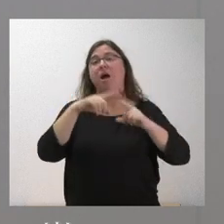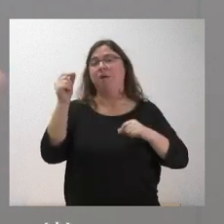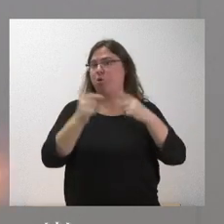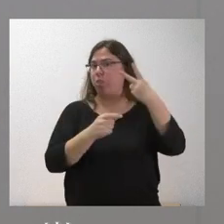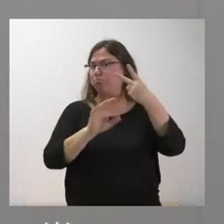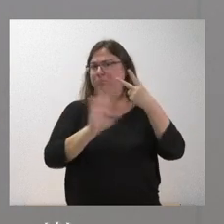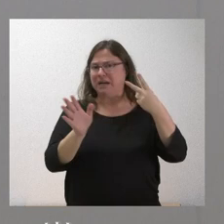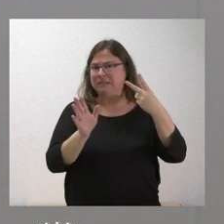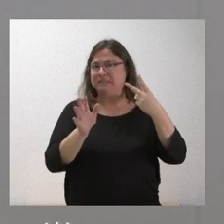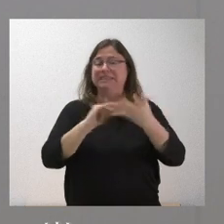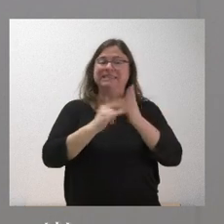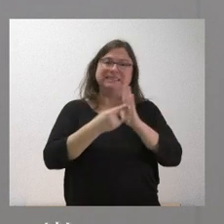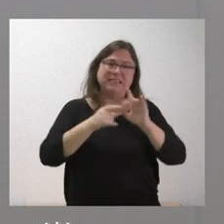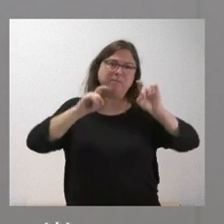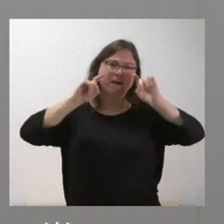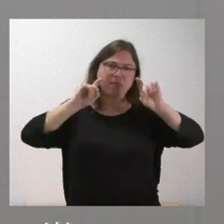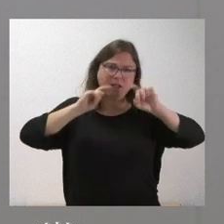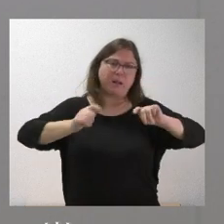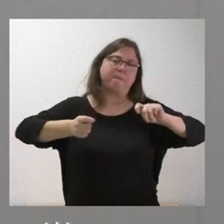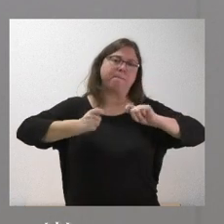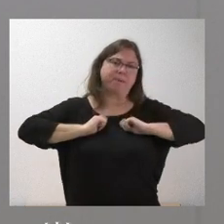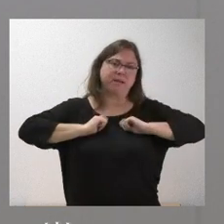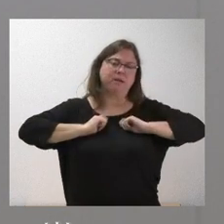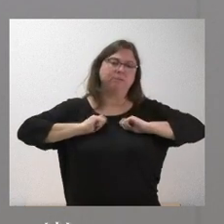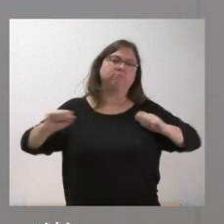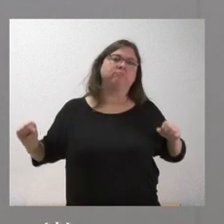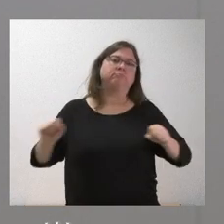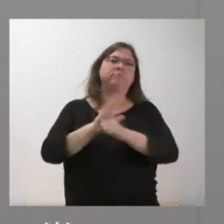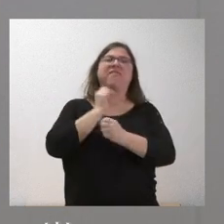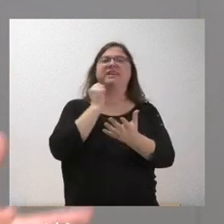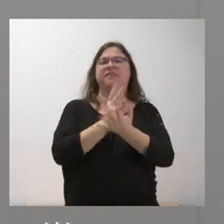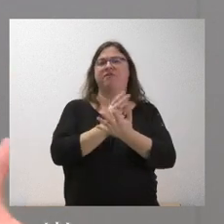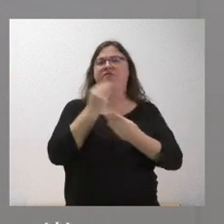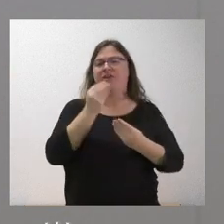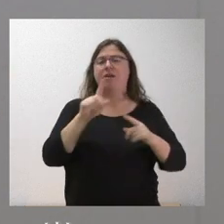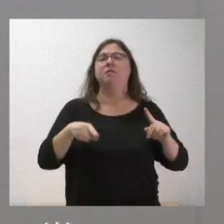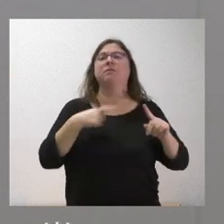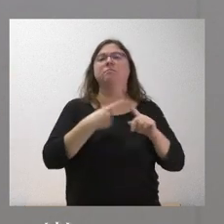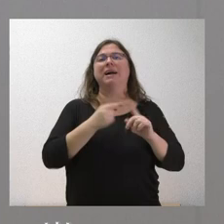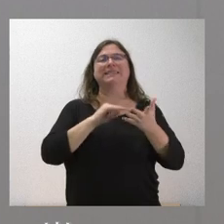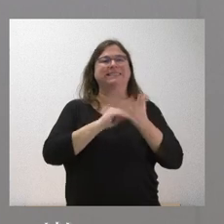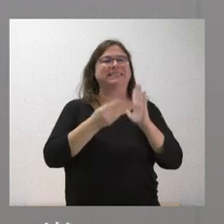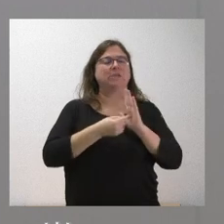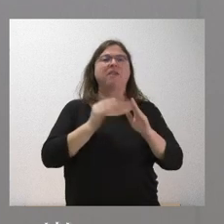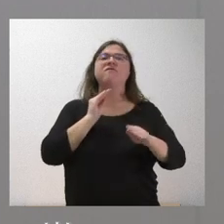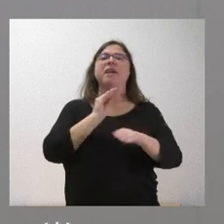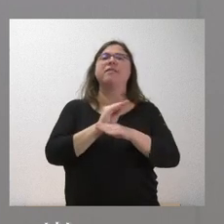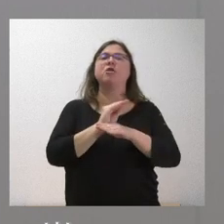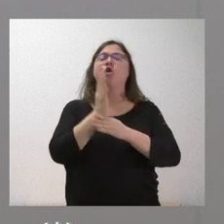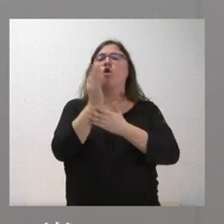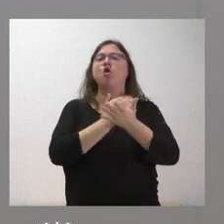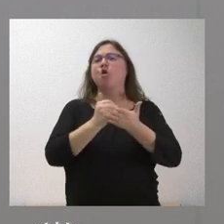importante un sistema educativo que nos nos permita abordar estos desafíos Pero también es muy importante un sistema de financiación de las comunidades